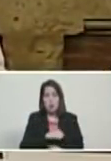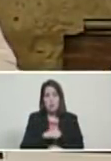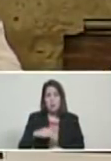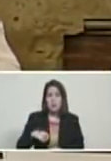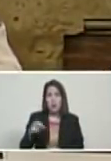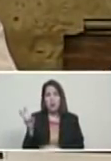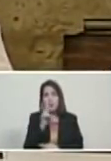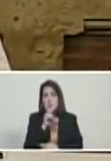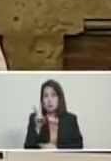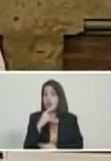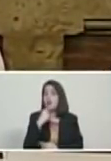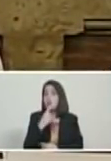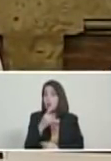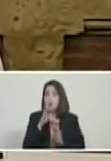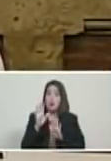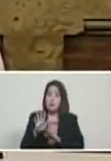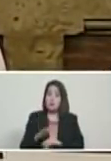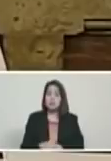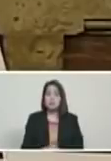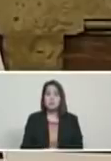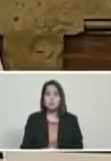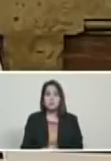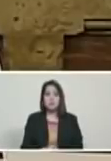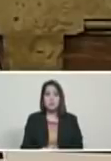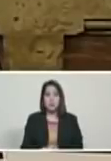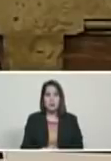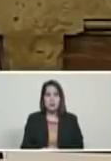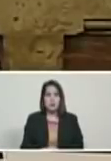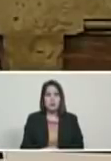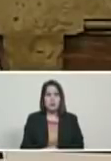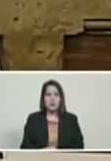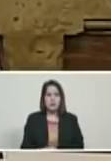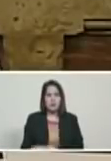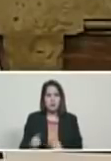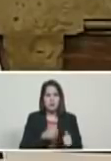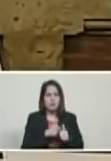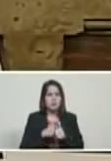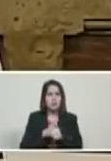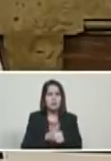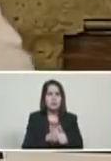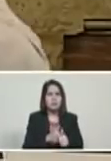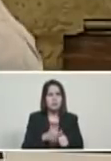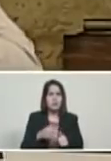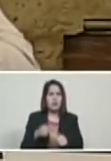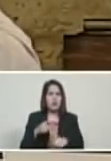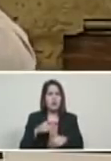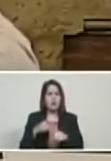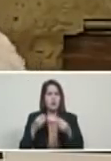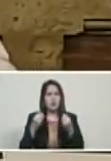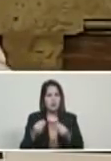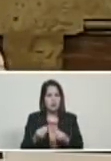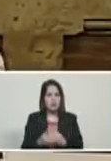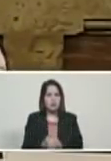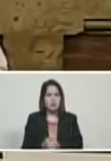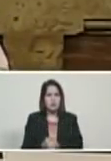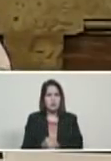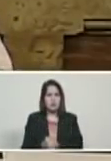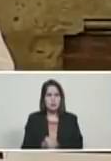venezolano, así lo digo. Están acorralando y destruyendo el capital privado nacional.